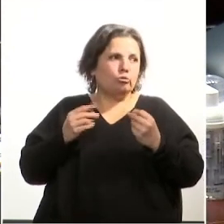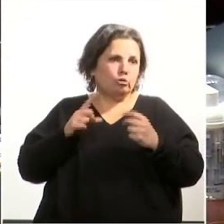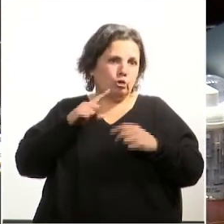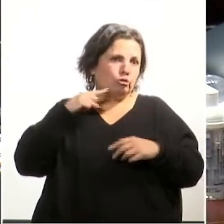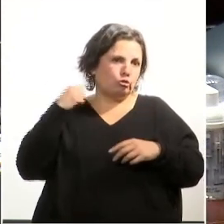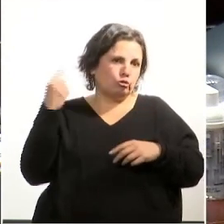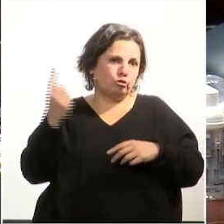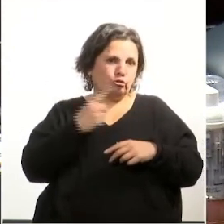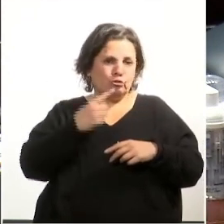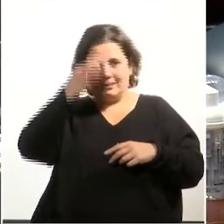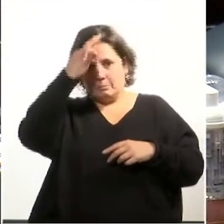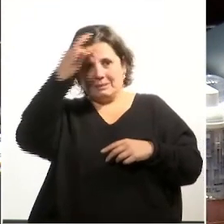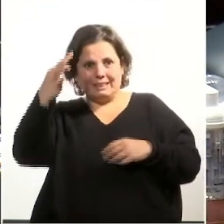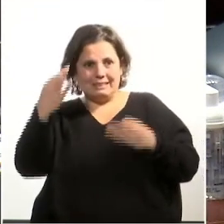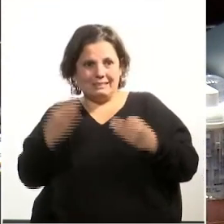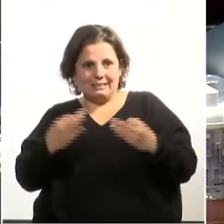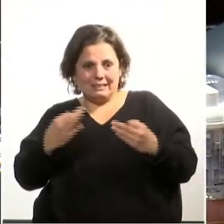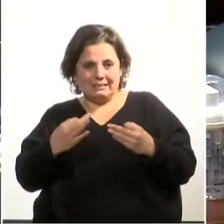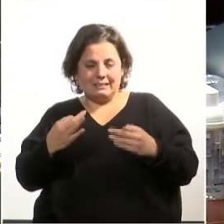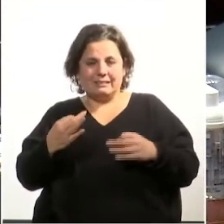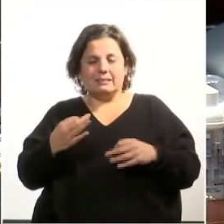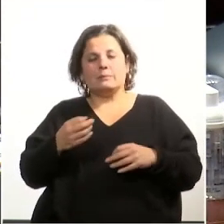distinguidos especialistas.